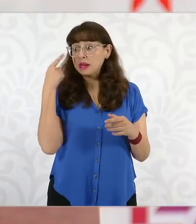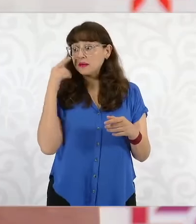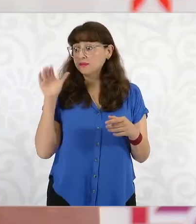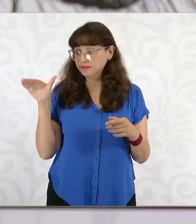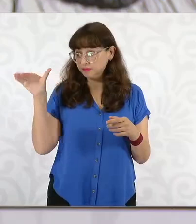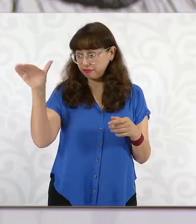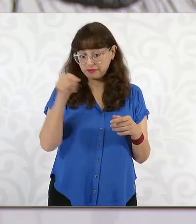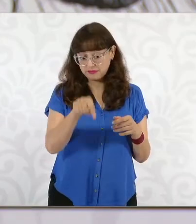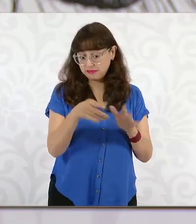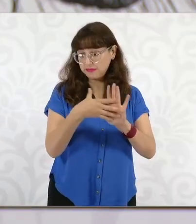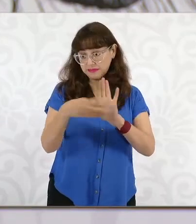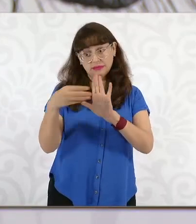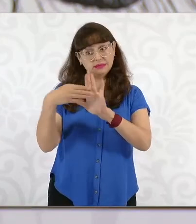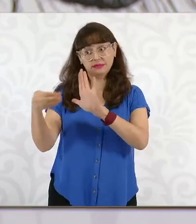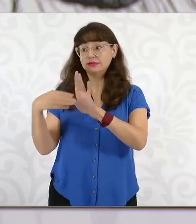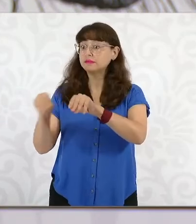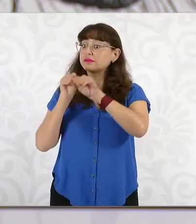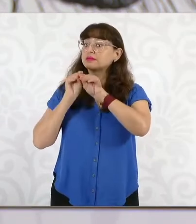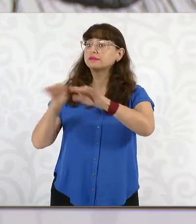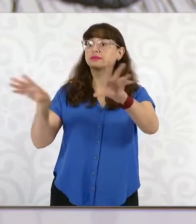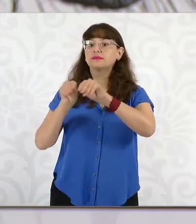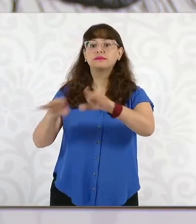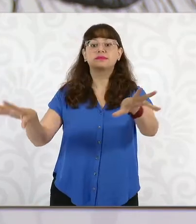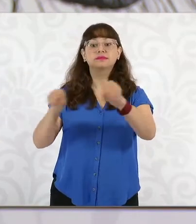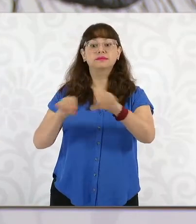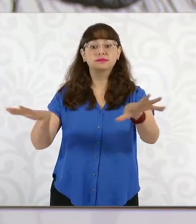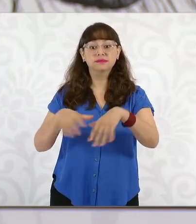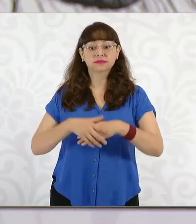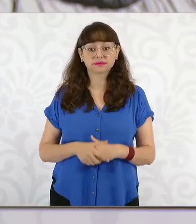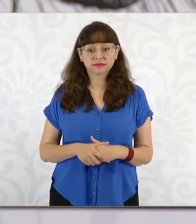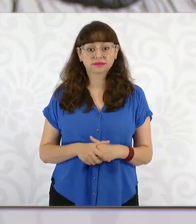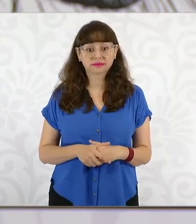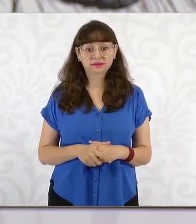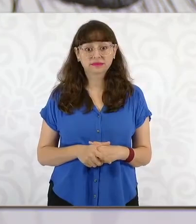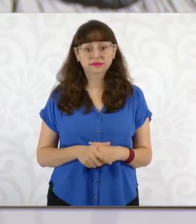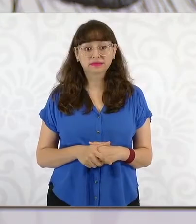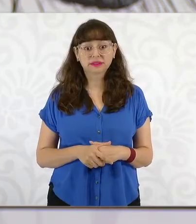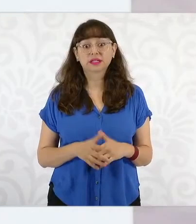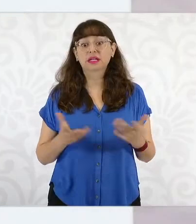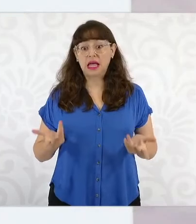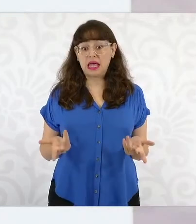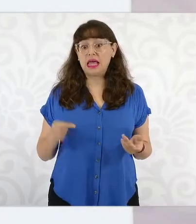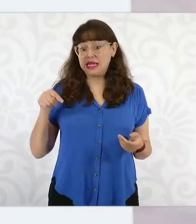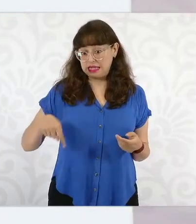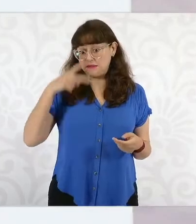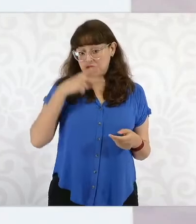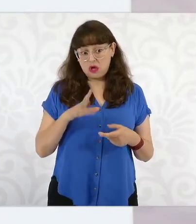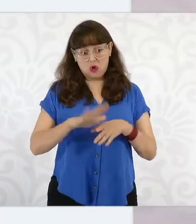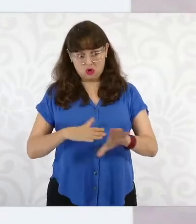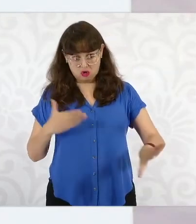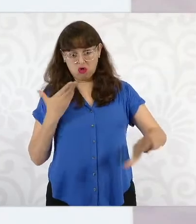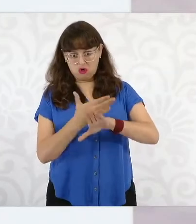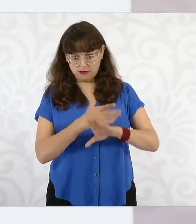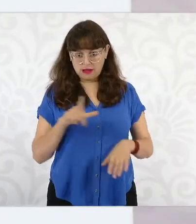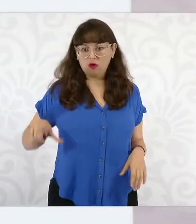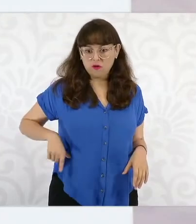red que están muy identificados y que no solo actúan, en el caso de México, contra la presidenta de México o